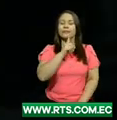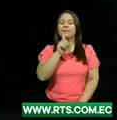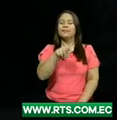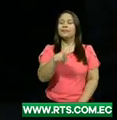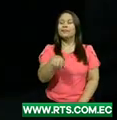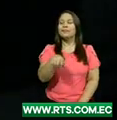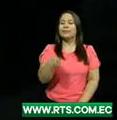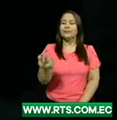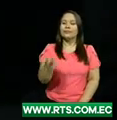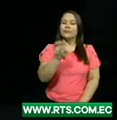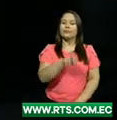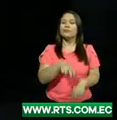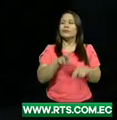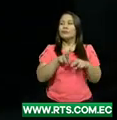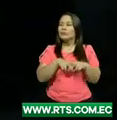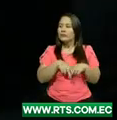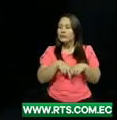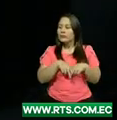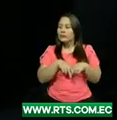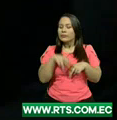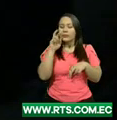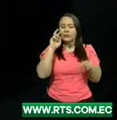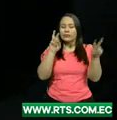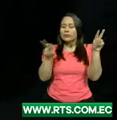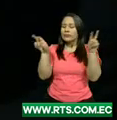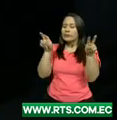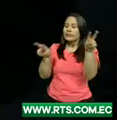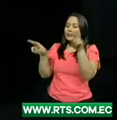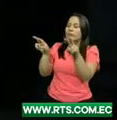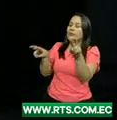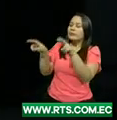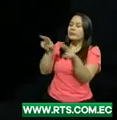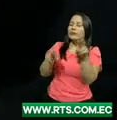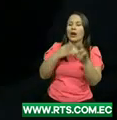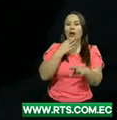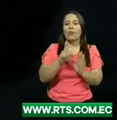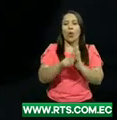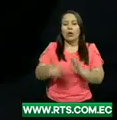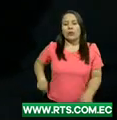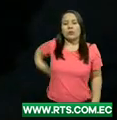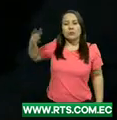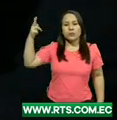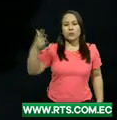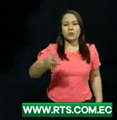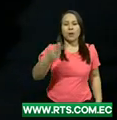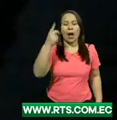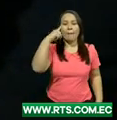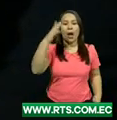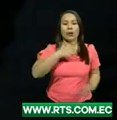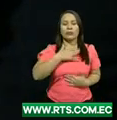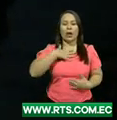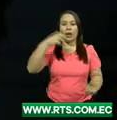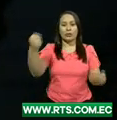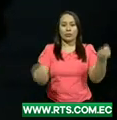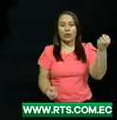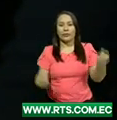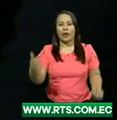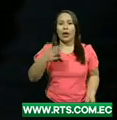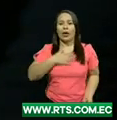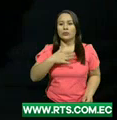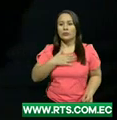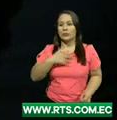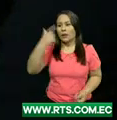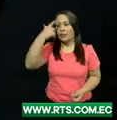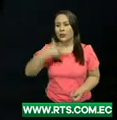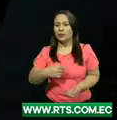neutralizaban tanto al conductor como al controlador con mediante armas largas de armas cortas aumentando así a todas